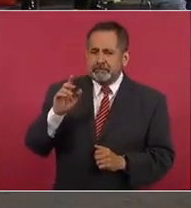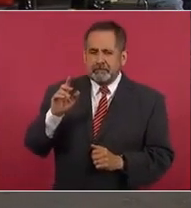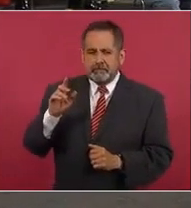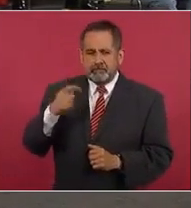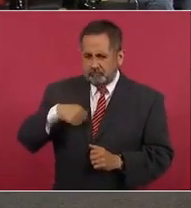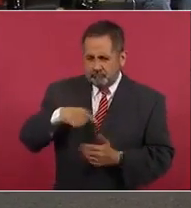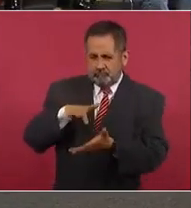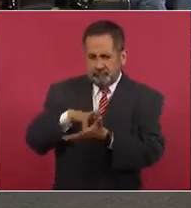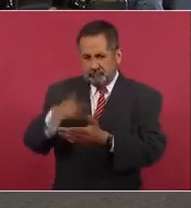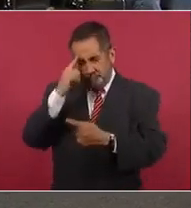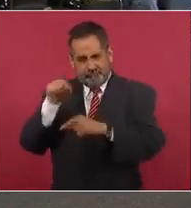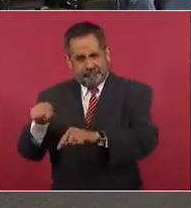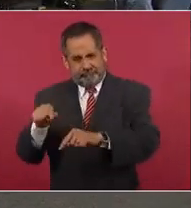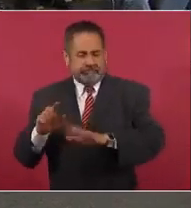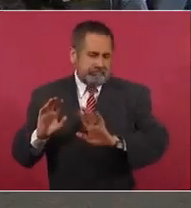lo apoyamos porque